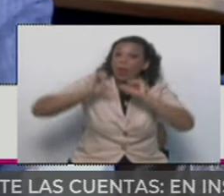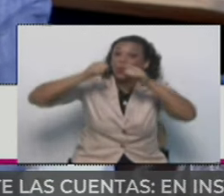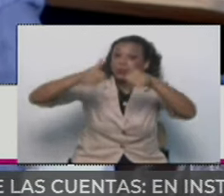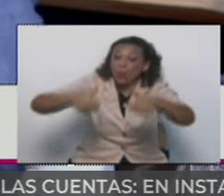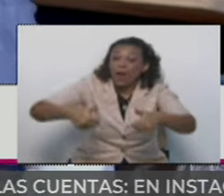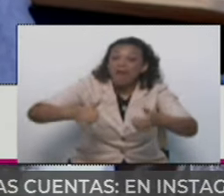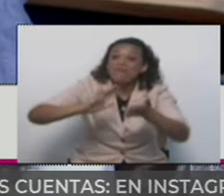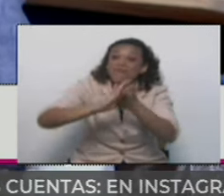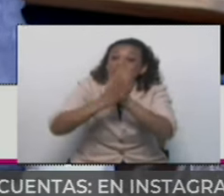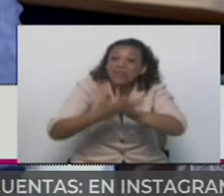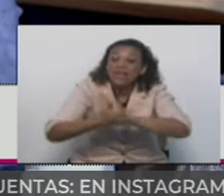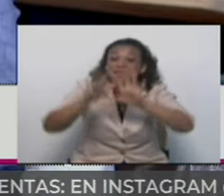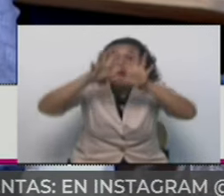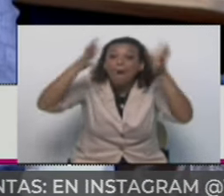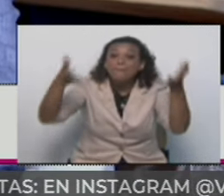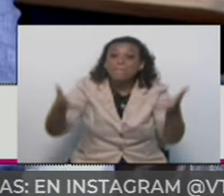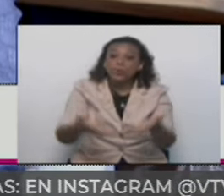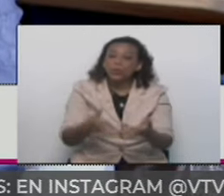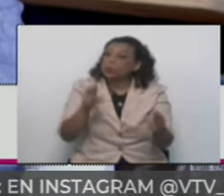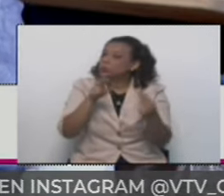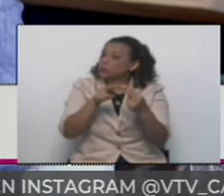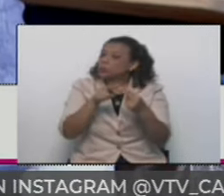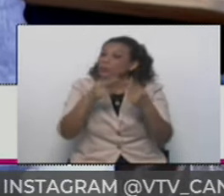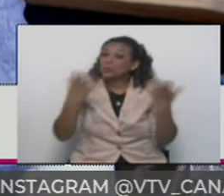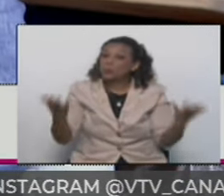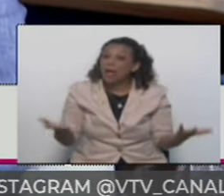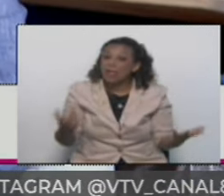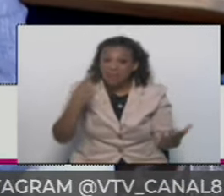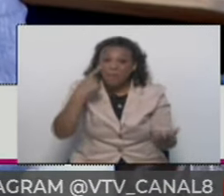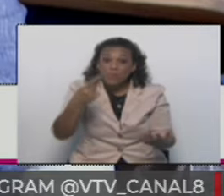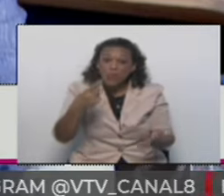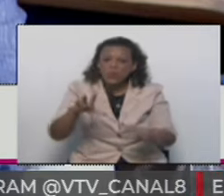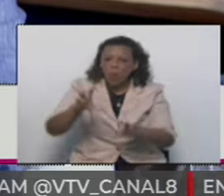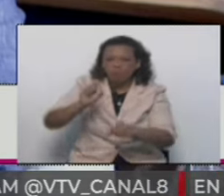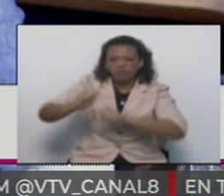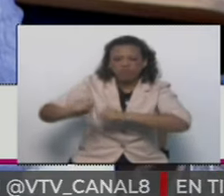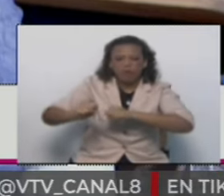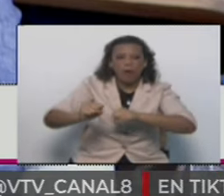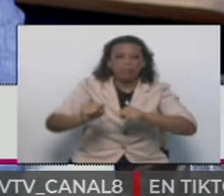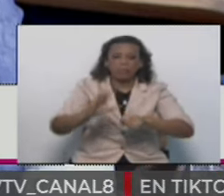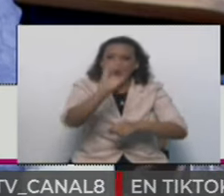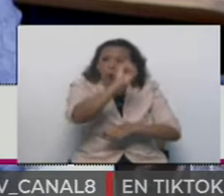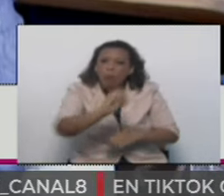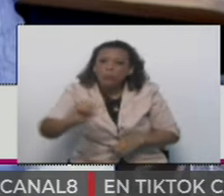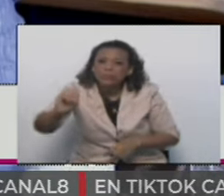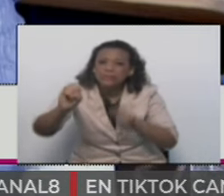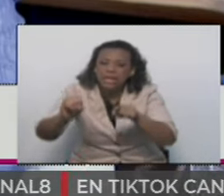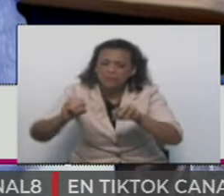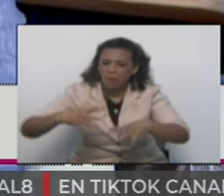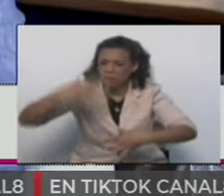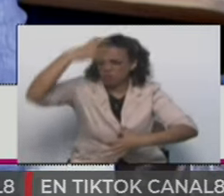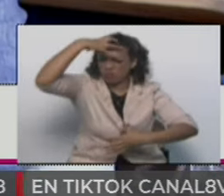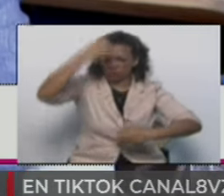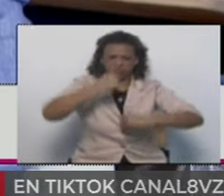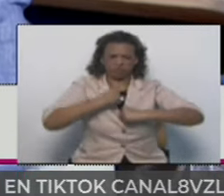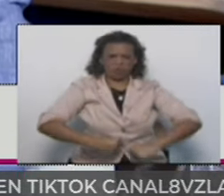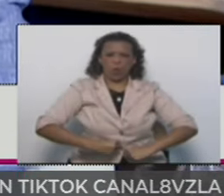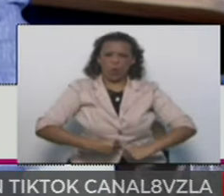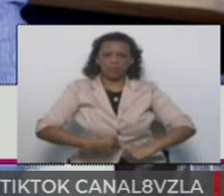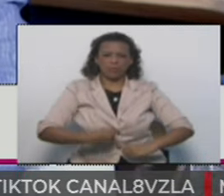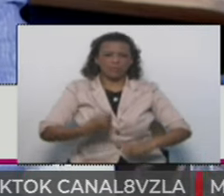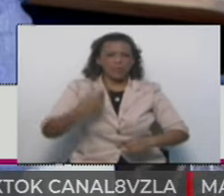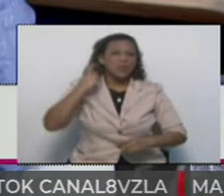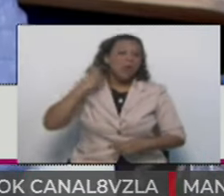final del mundo que hemos conocido, del mundo de la dominación occidental, del mundo imperial, del mundo